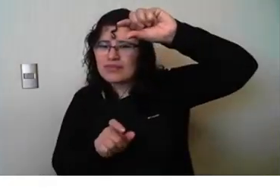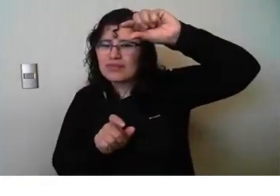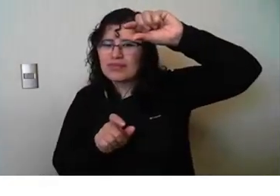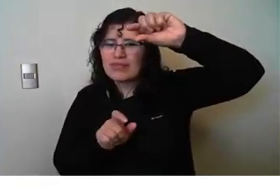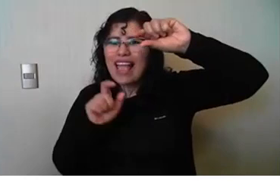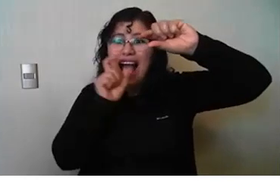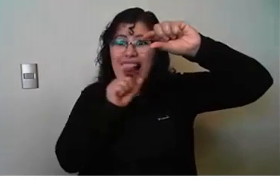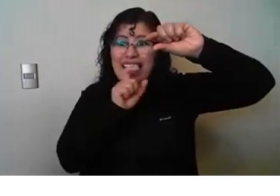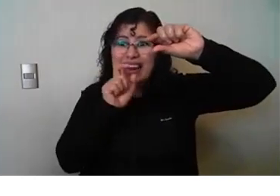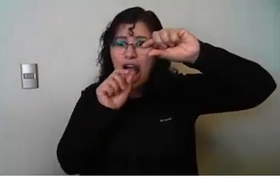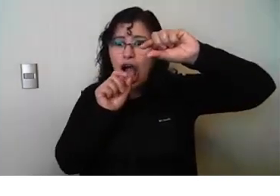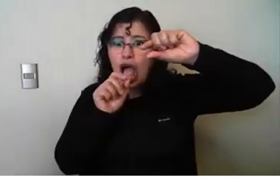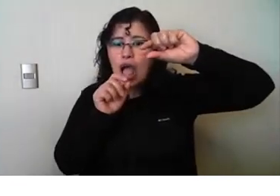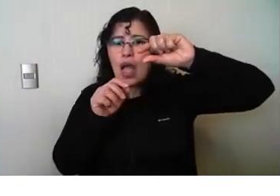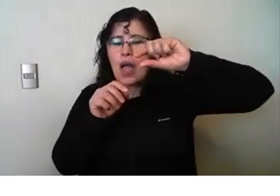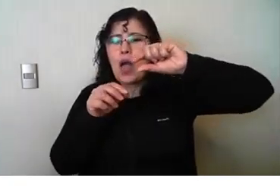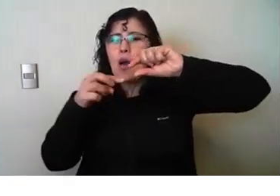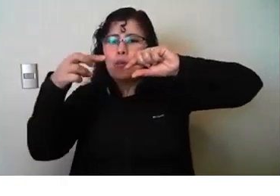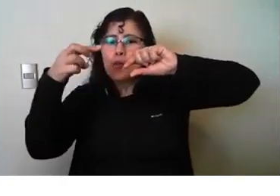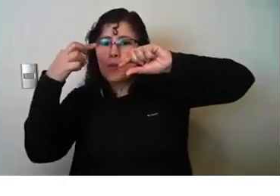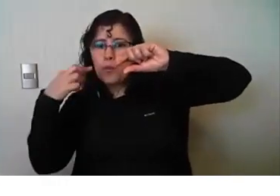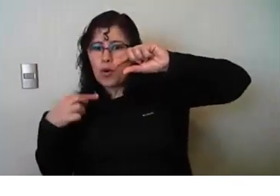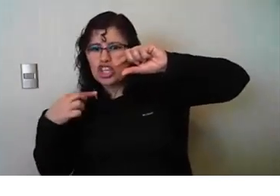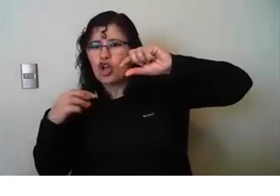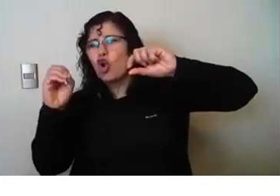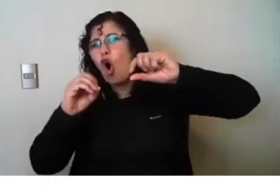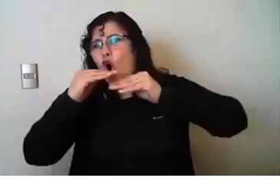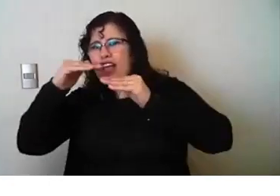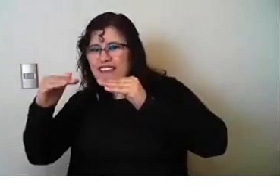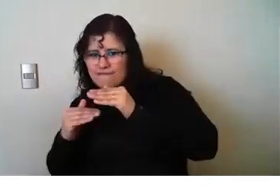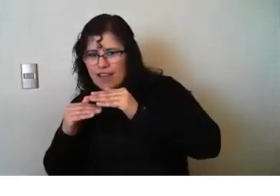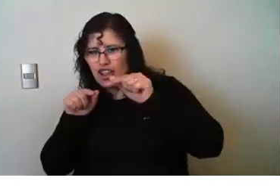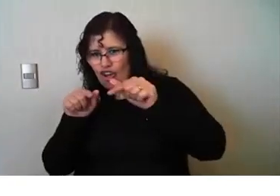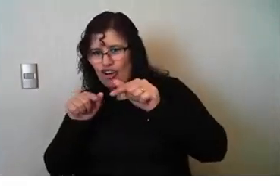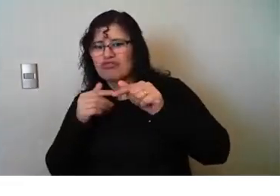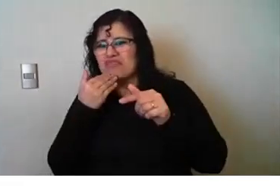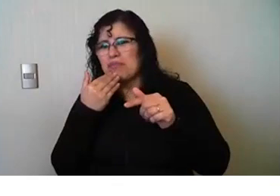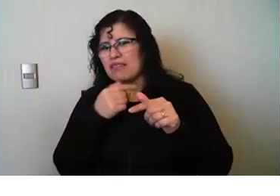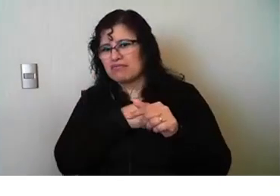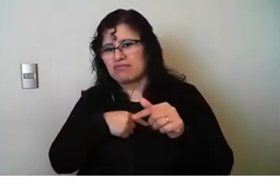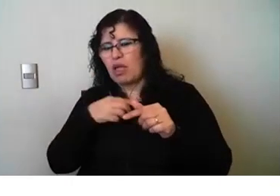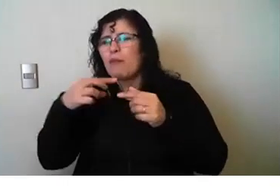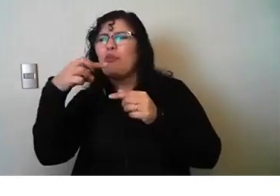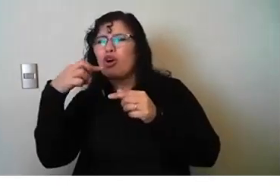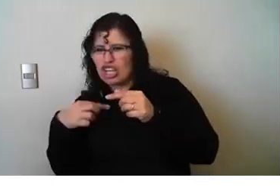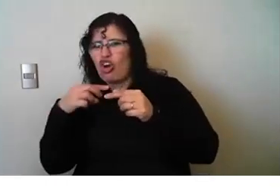arteria cerebral inferior. Nosotros ya sabemos que es la arteria cerebral posterior.